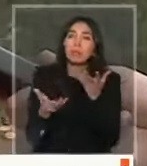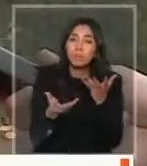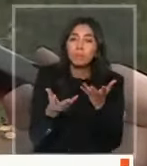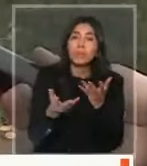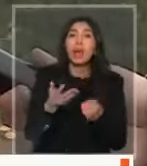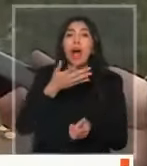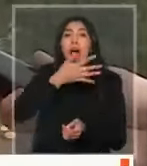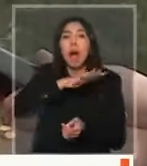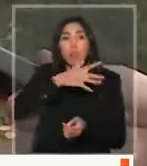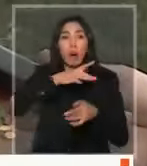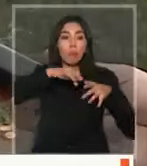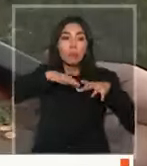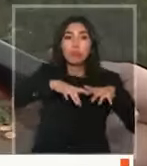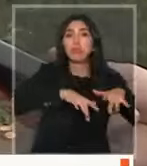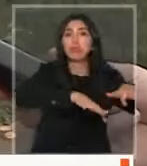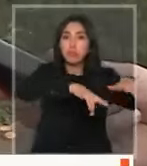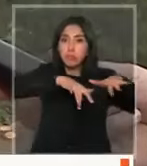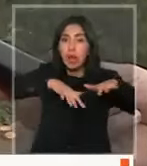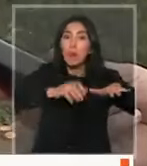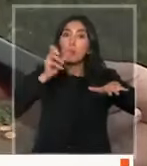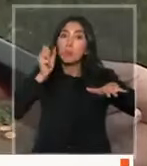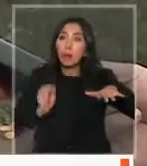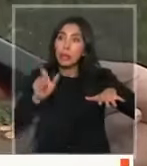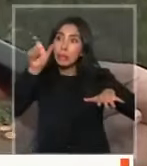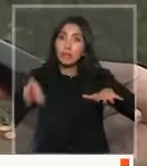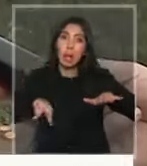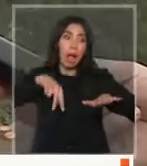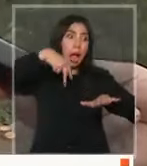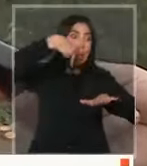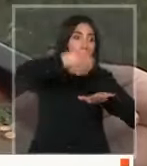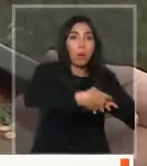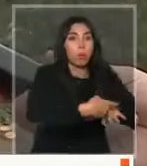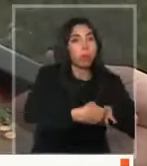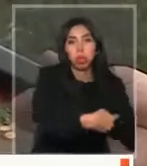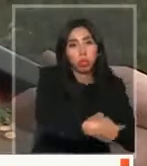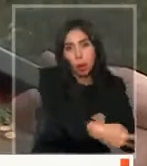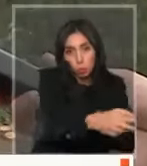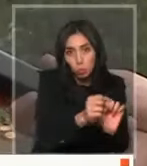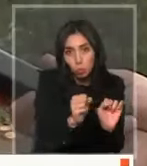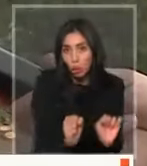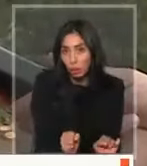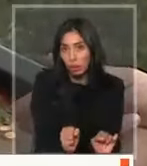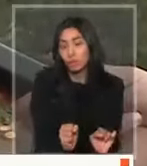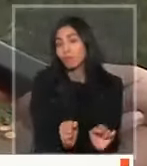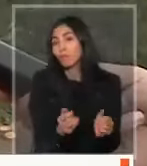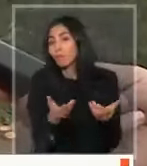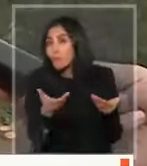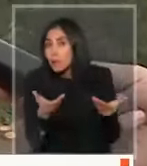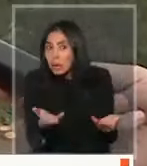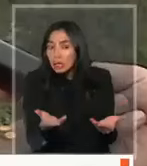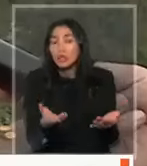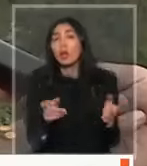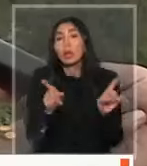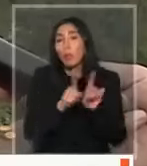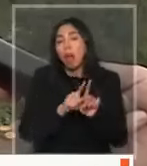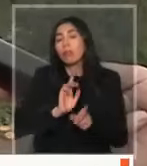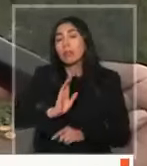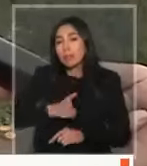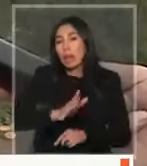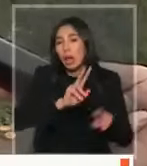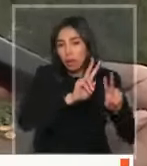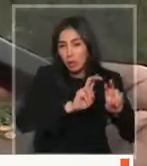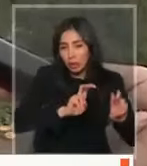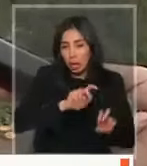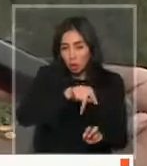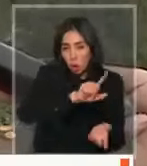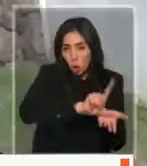de agua del canal podría haber arrastrado eventualmente a la persona por esta zona, y por eso no se está descartando ninguna hipótesis. Hoy día se está trabajando